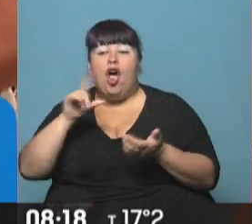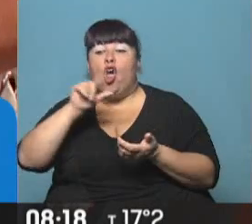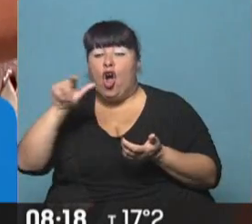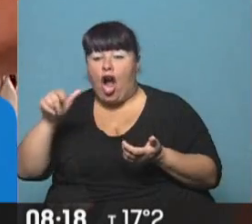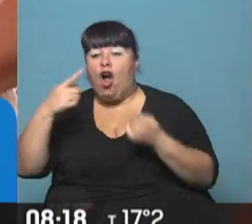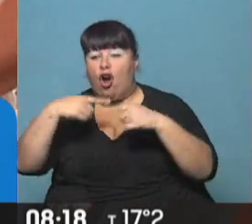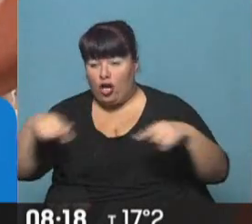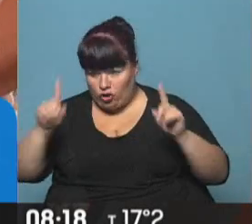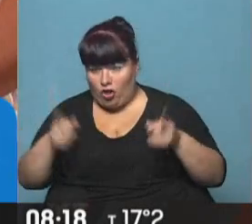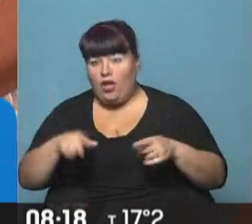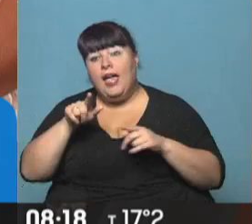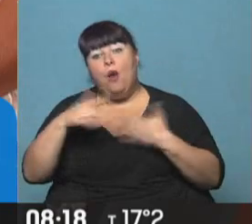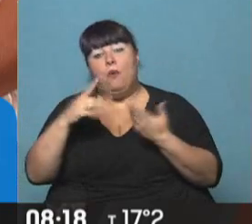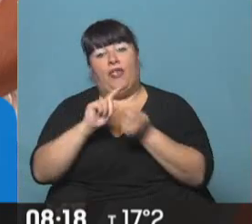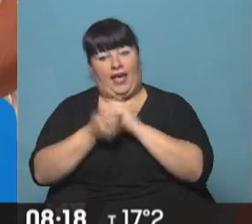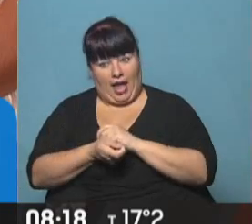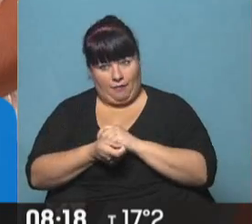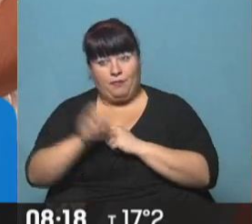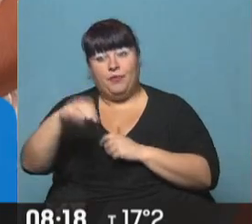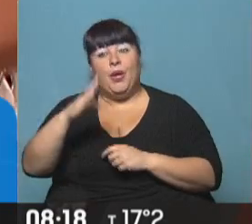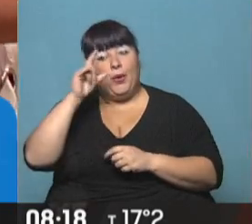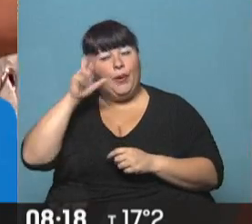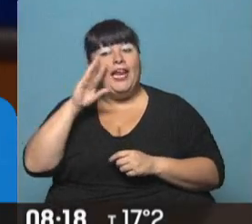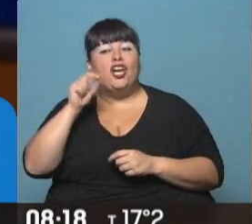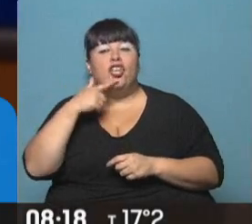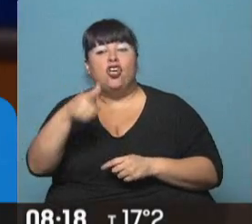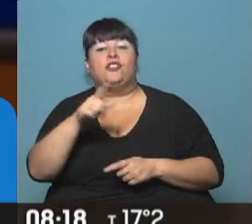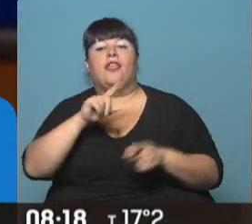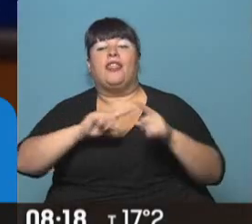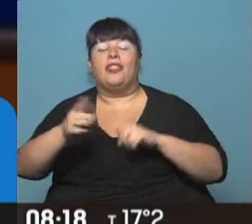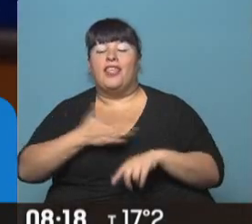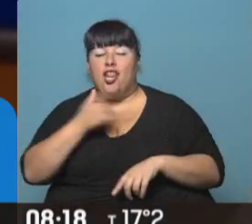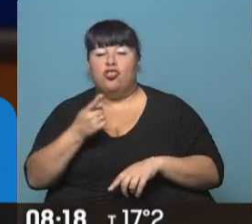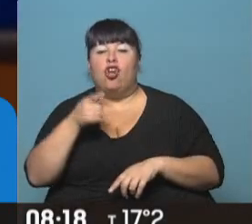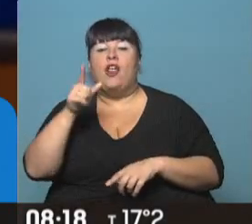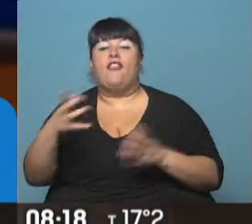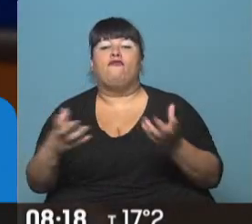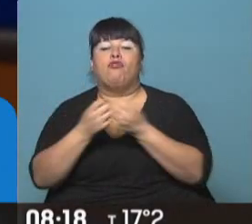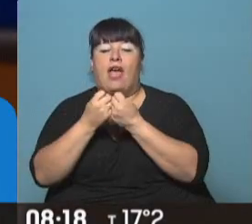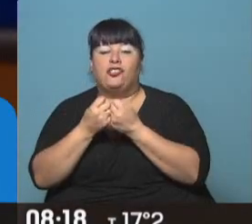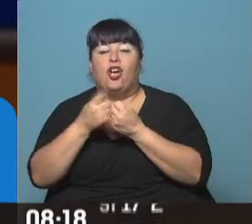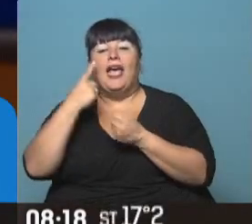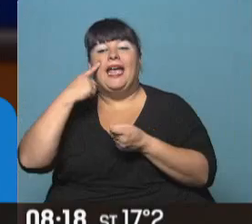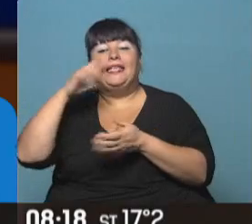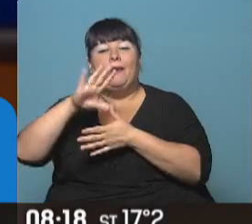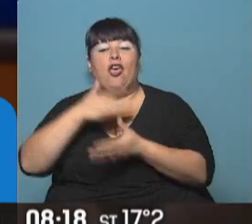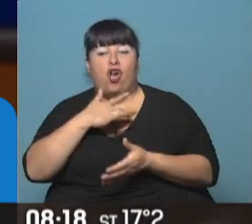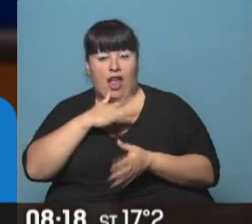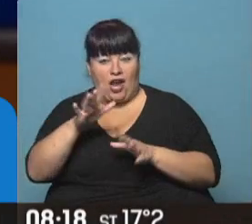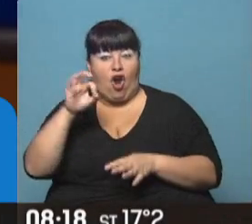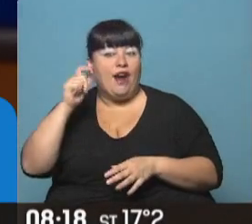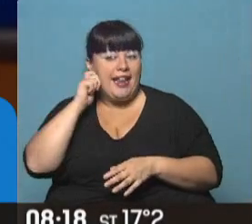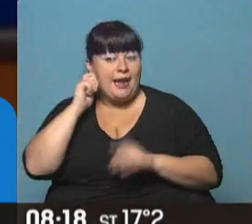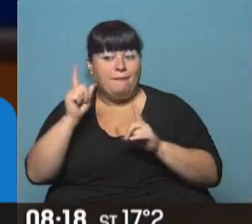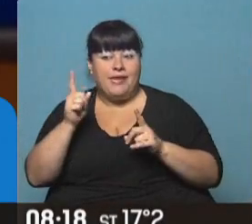Las azucaradas. Esto se puede llegar a modificar. Está Belén Ríos, ella es codirectora ejecutiva de la Fundación Interamericana del Corazón. Son estas ONGs